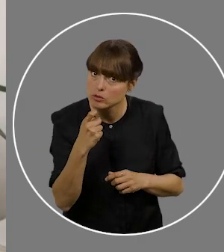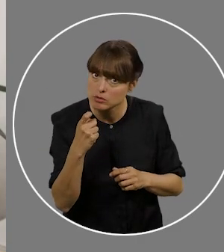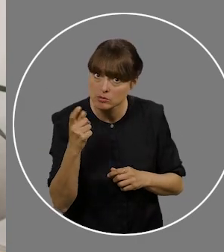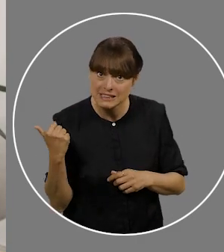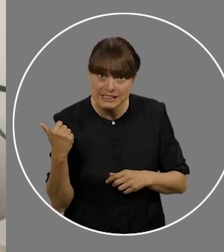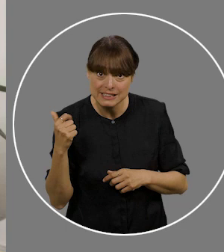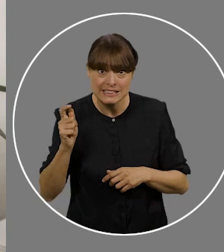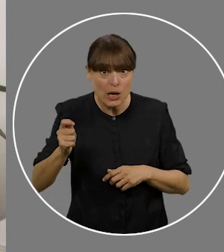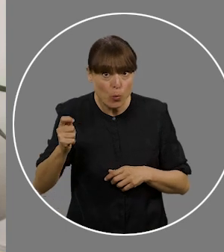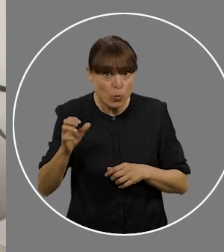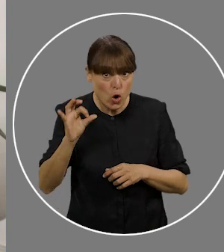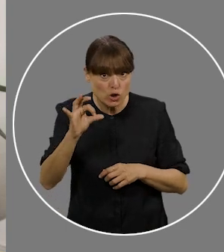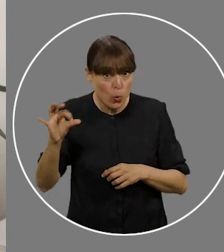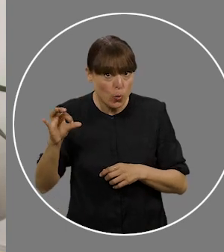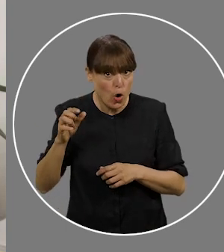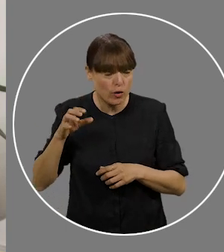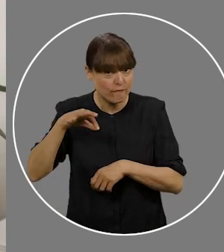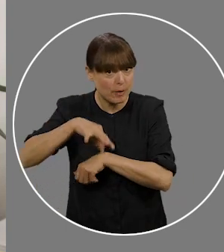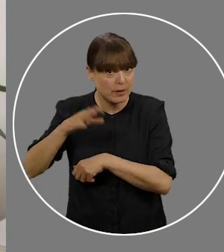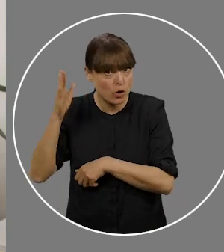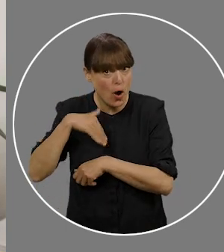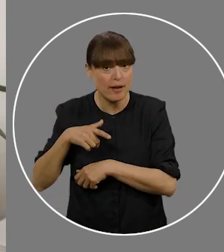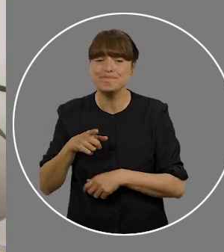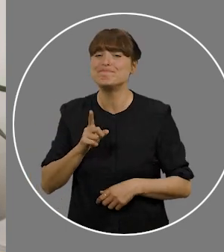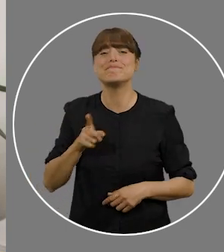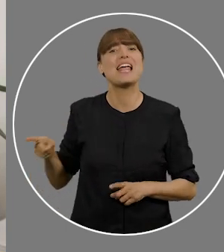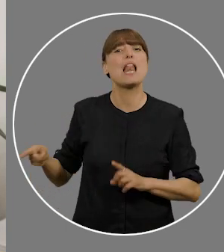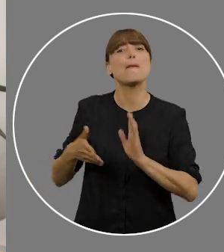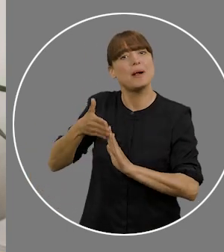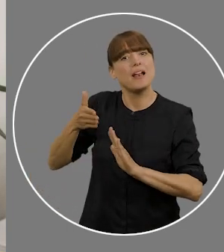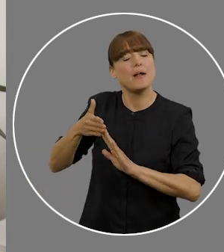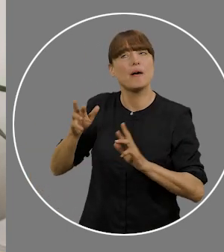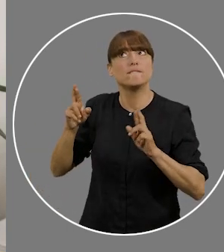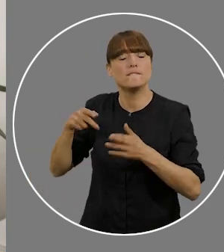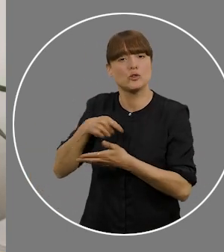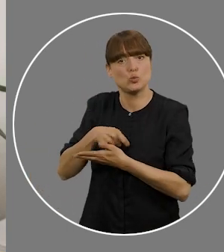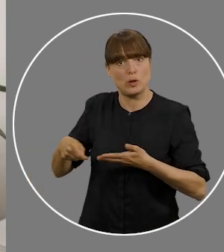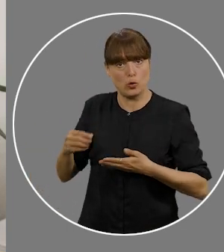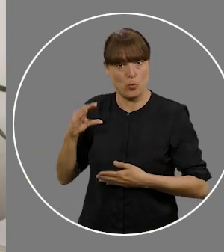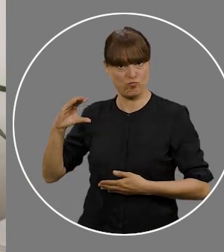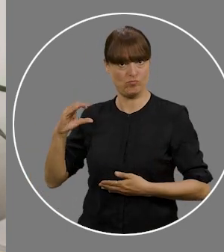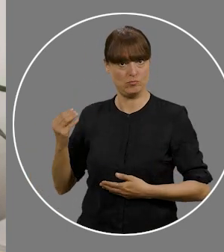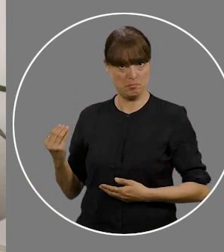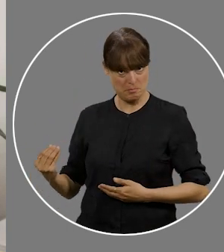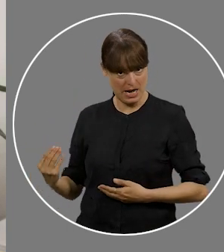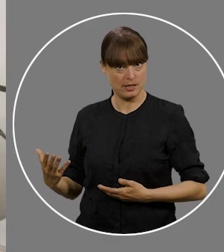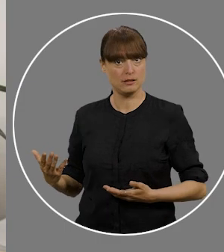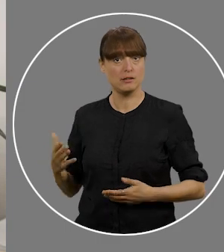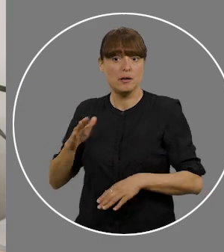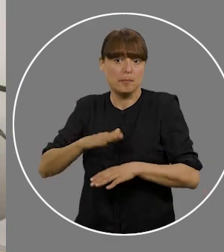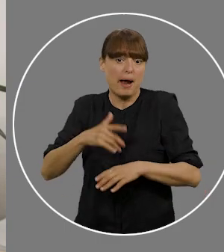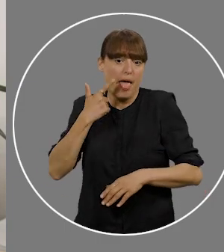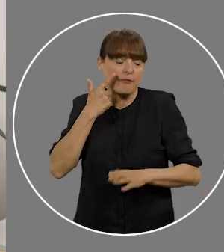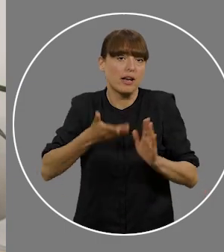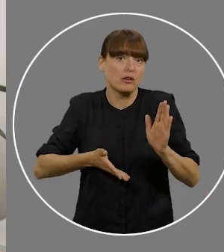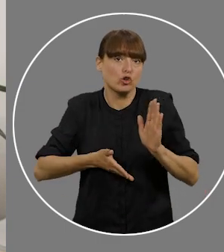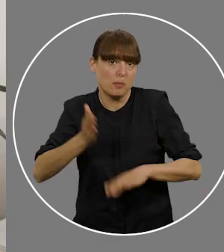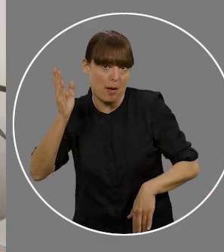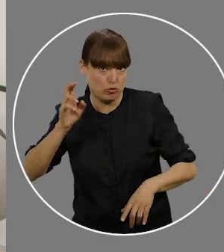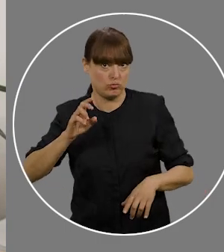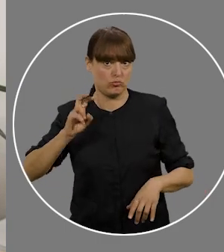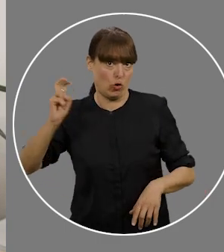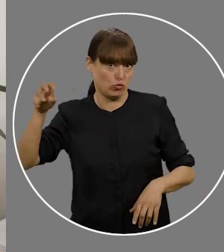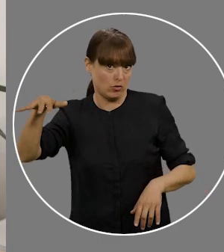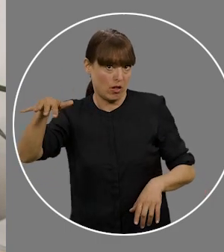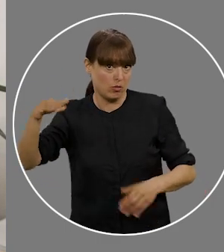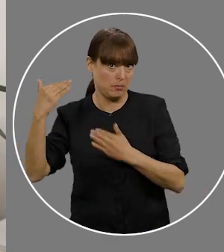marido no tenía seguro de enfermedad porque estaba de paleta para cobrar más, para ver si podíamos salir de allí, porque